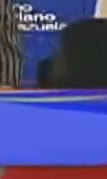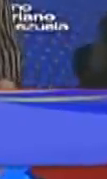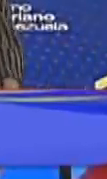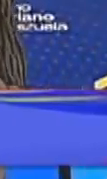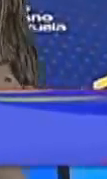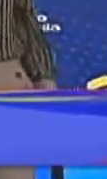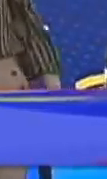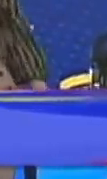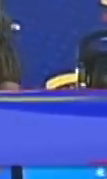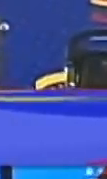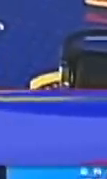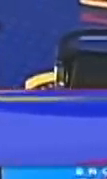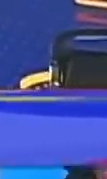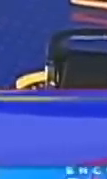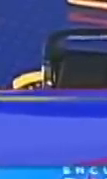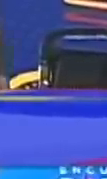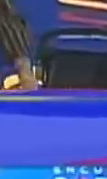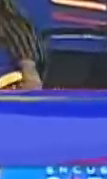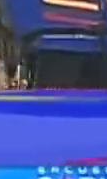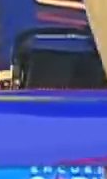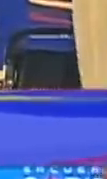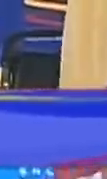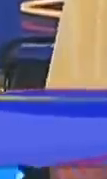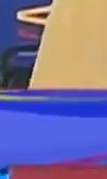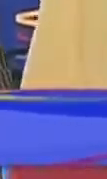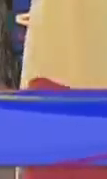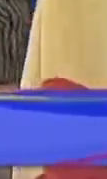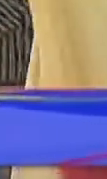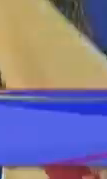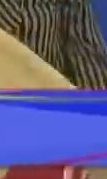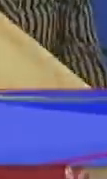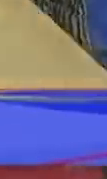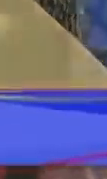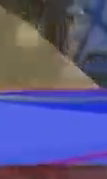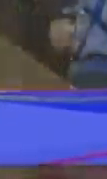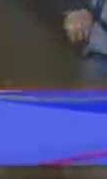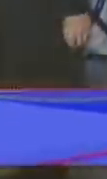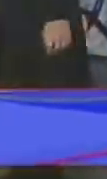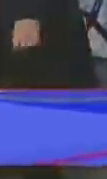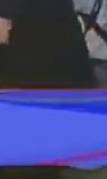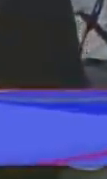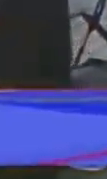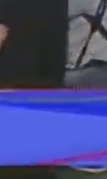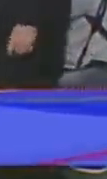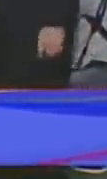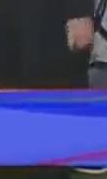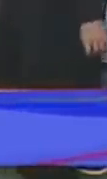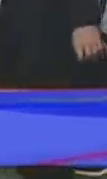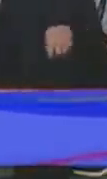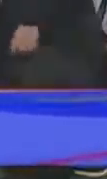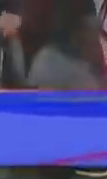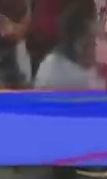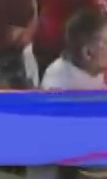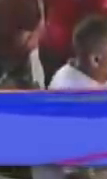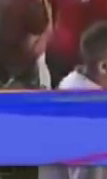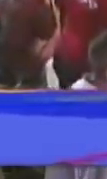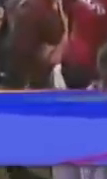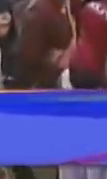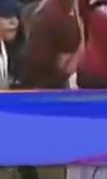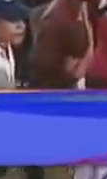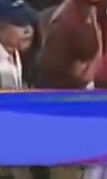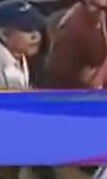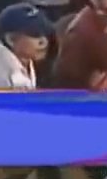comunitarios constituidos por un profesor, un médico, un miliciano, un policía o militar y un líder